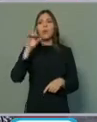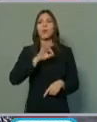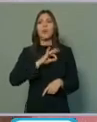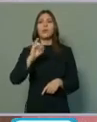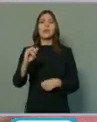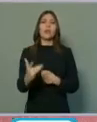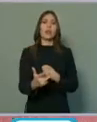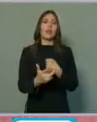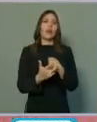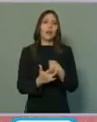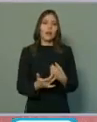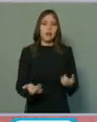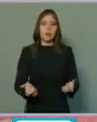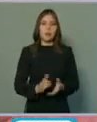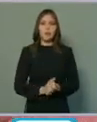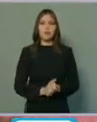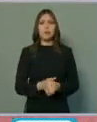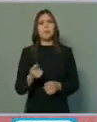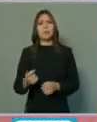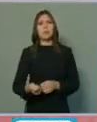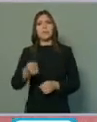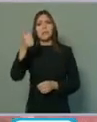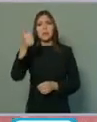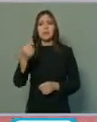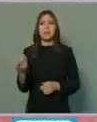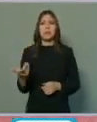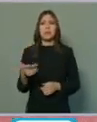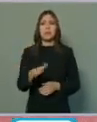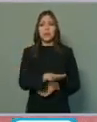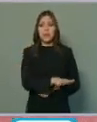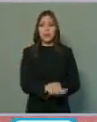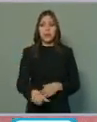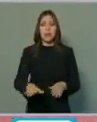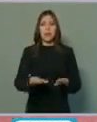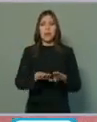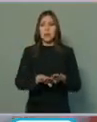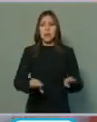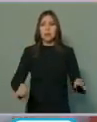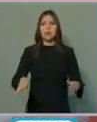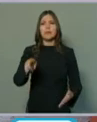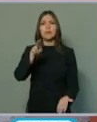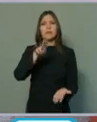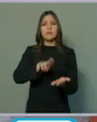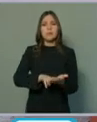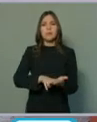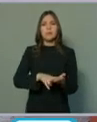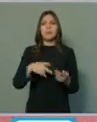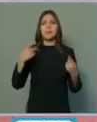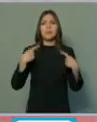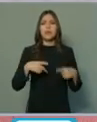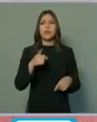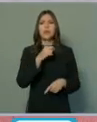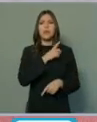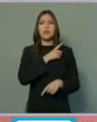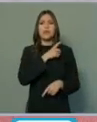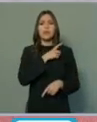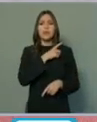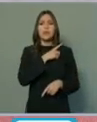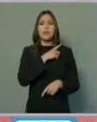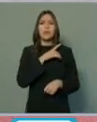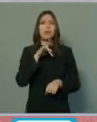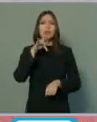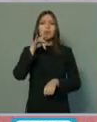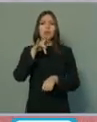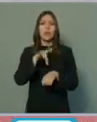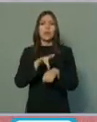¿Cómo empezar? Recostados, por ejemplo, en el piso a lo mejor con la colchoneta y permitir que la pareja simplemente recorra. ¿Te acuerdas